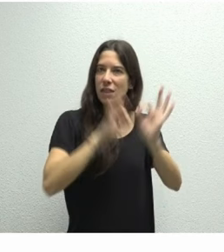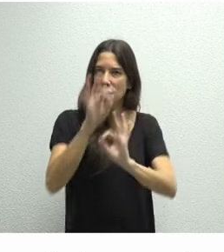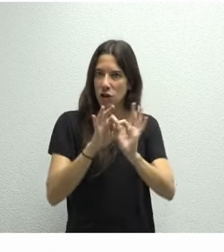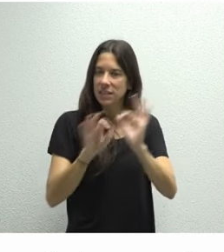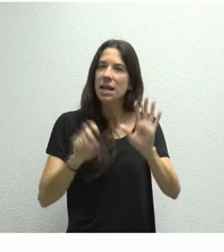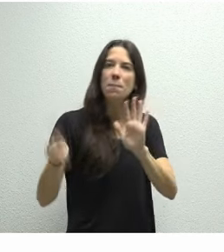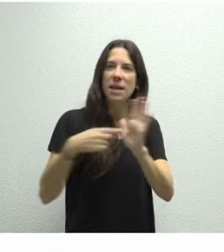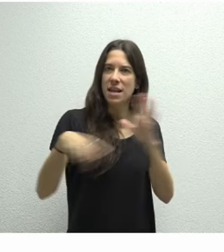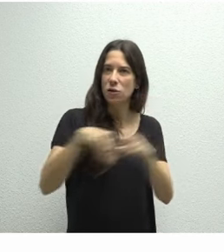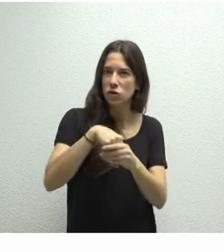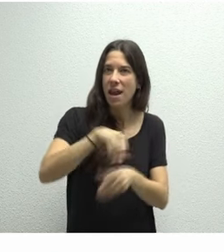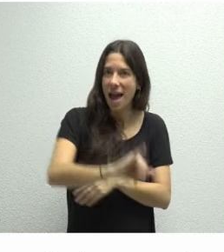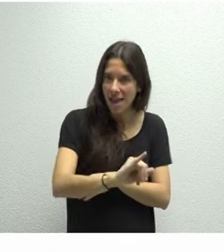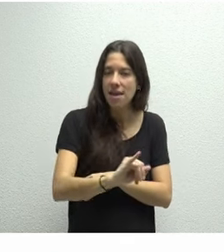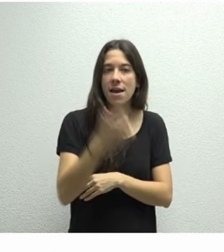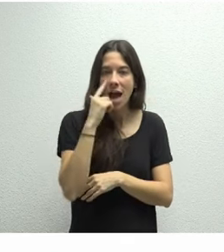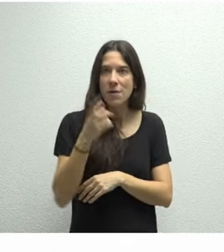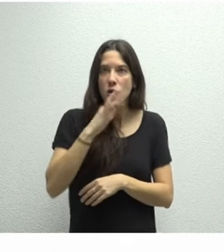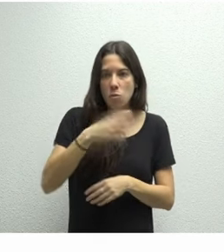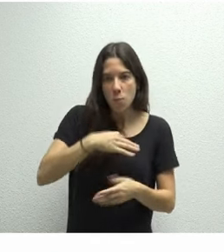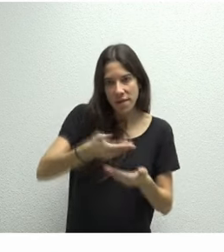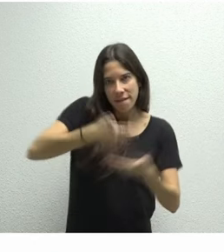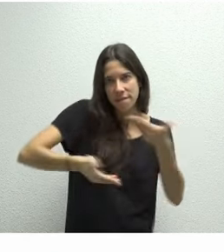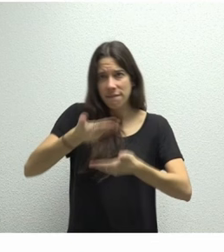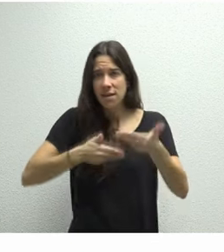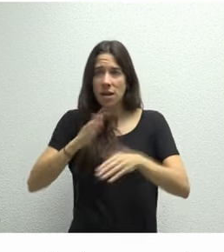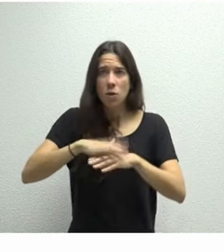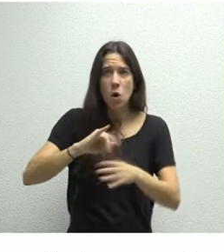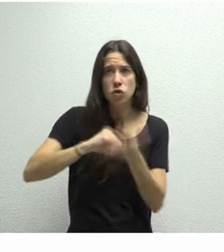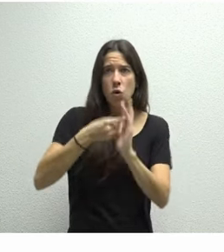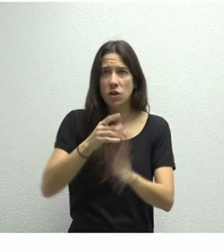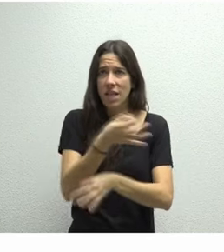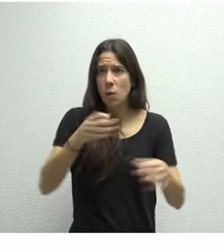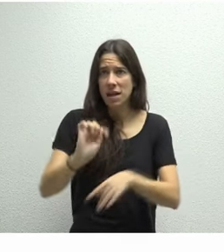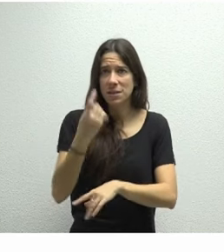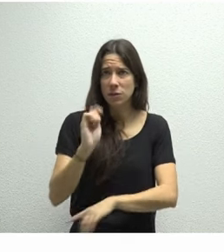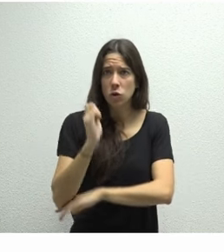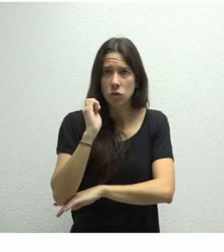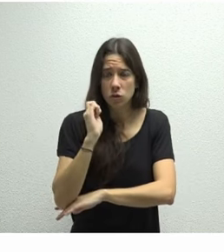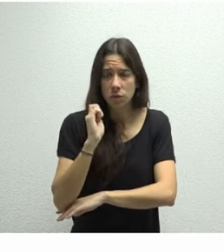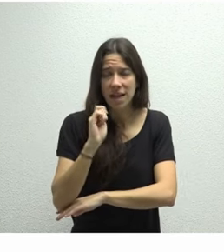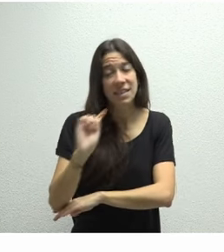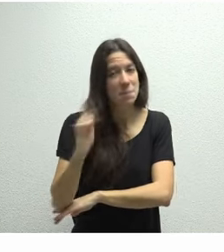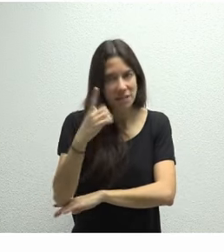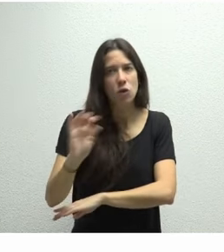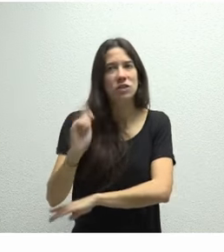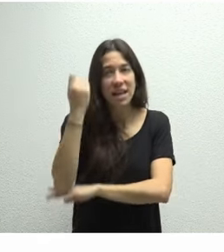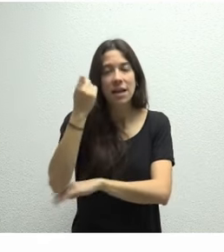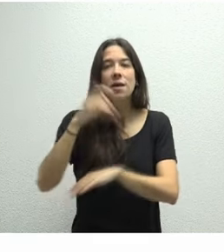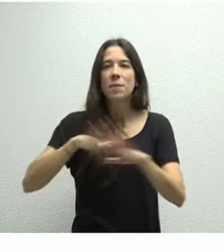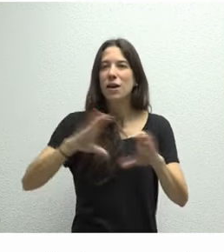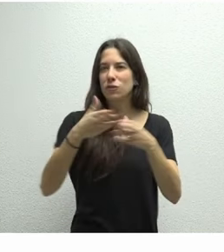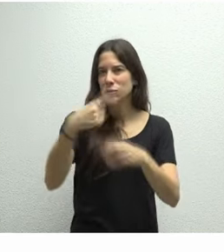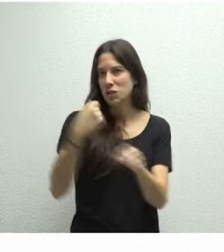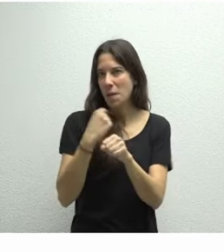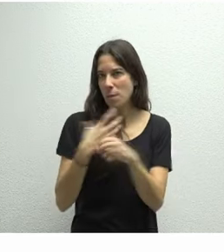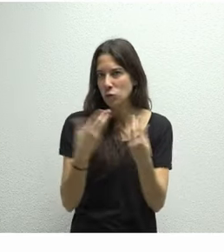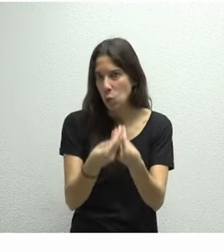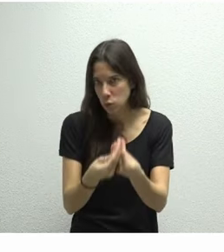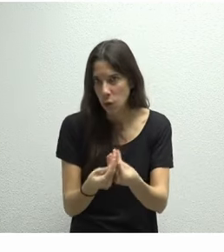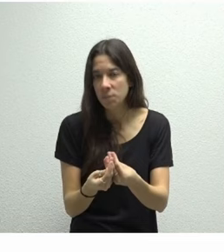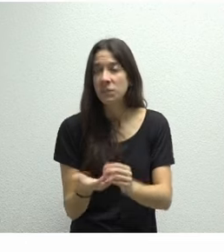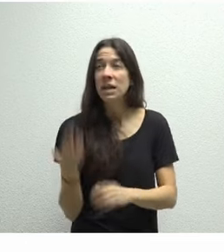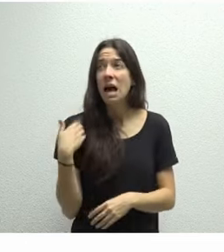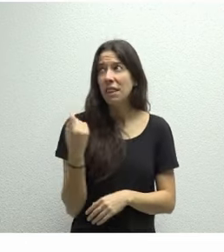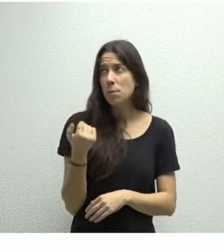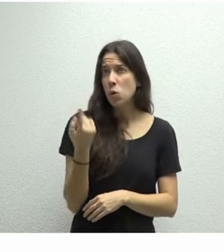inclusión puedan eh encontrar la solución más adecuadas para el colectivo para el que trabajamos hace Pues un poco más de un mes